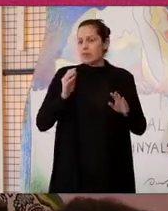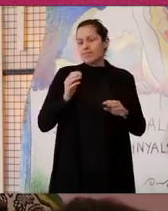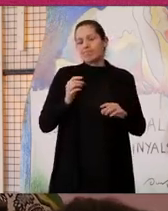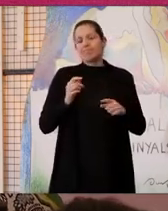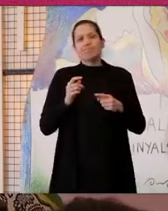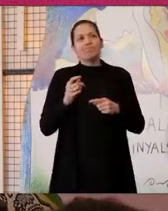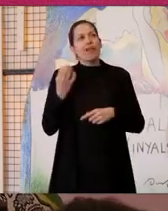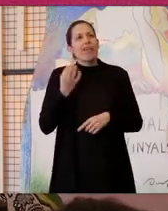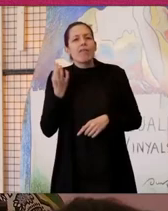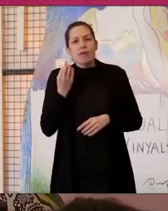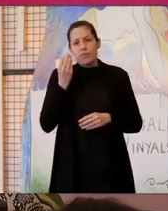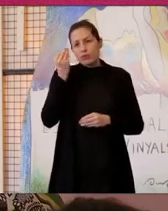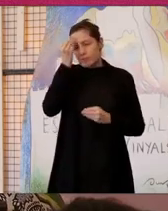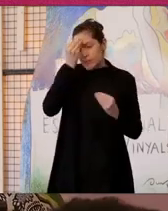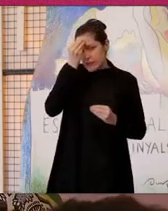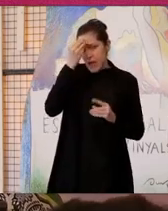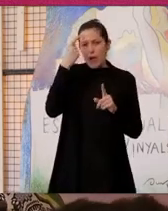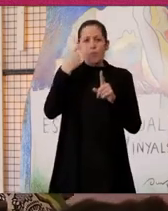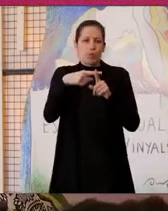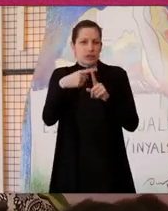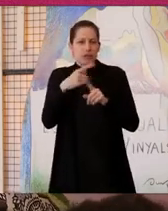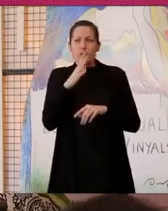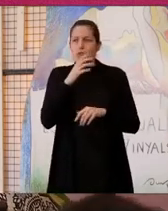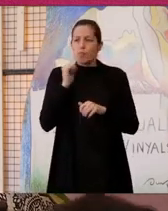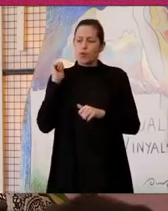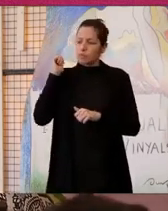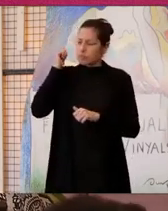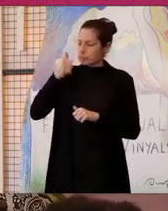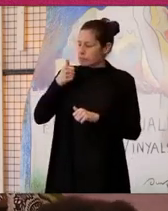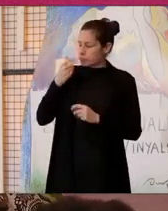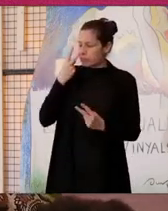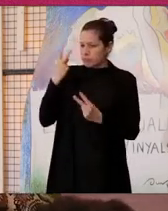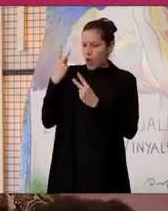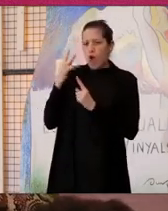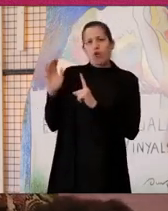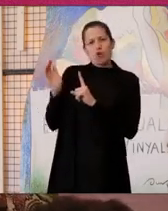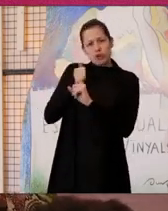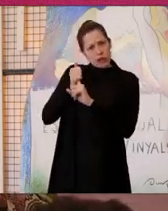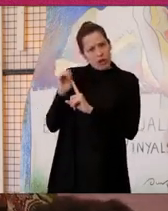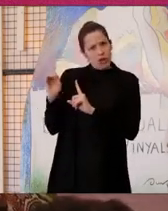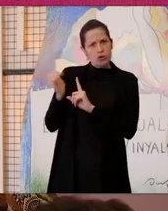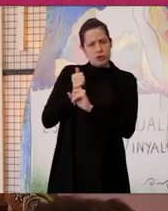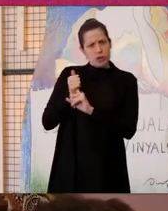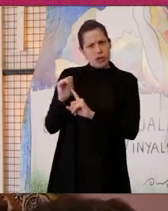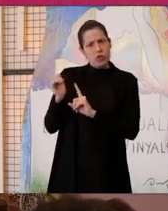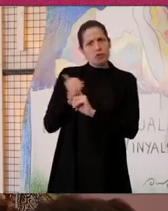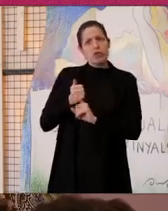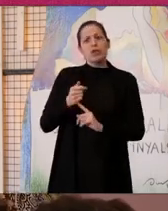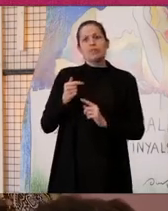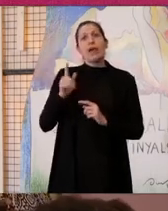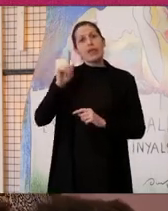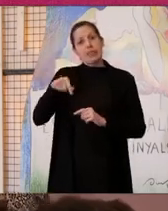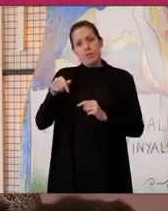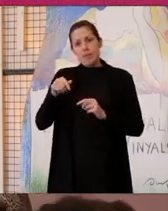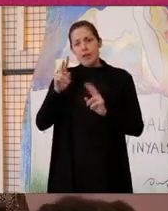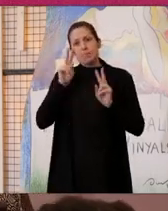por todo lo que hemos conseguido y mirar al frente también con optimismo Porque si